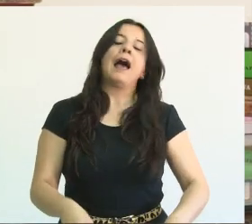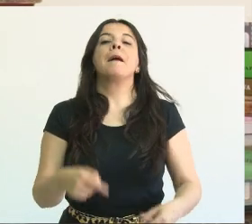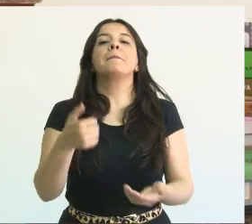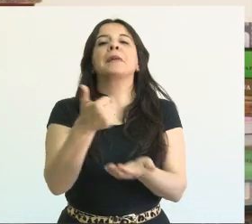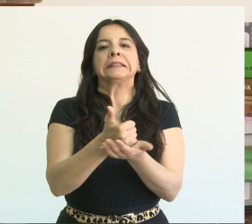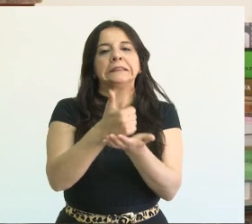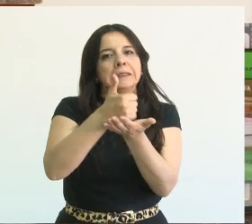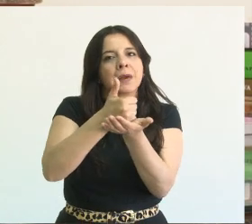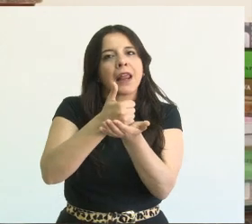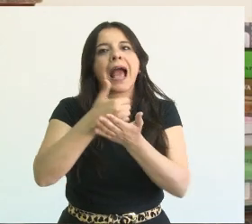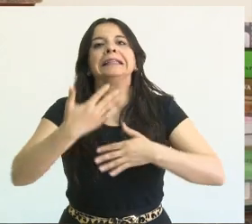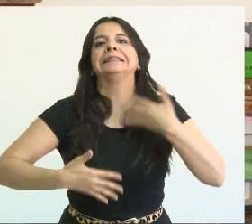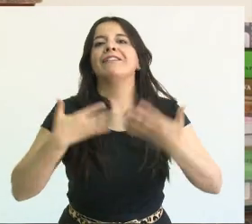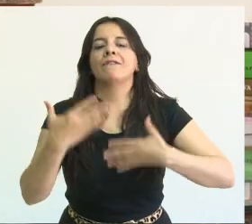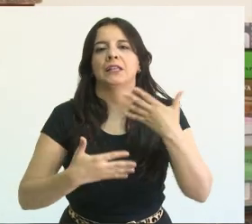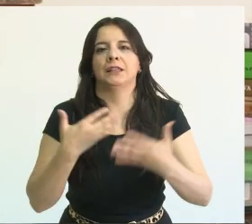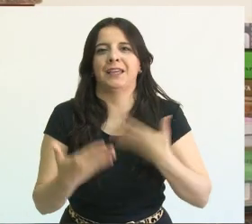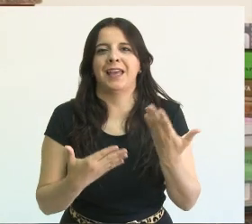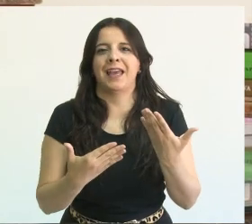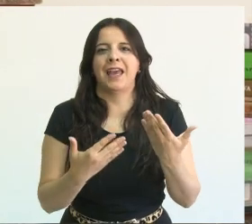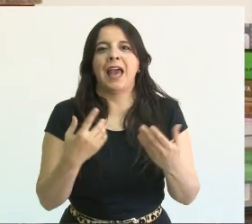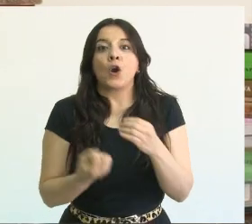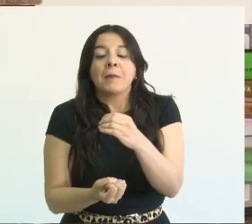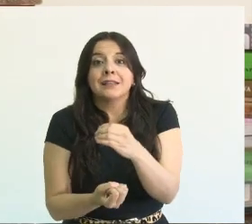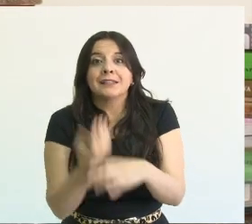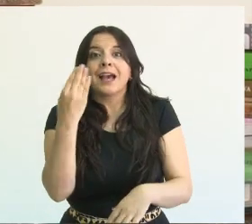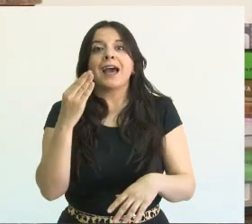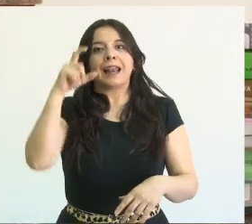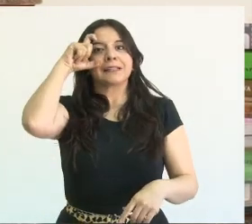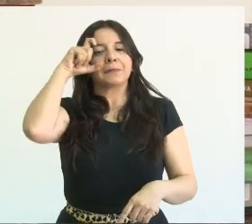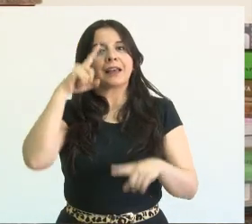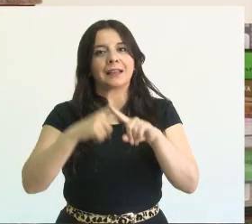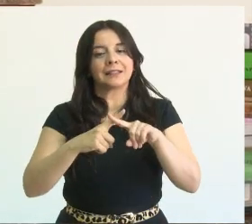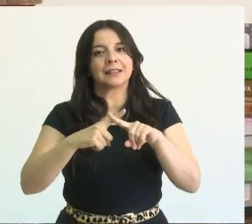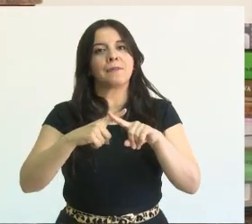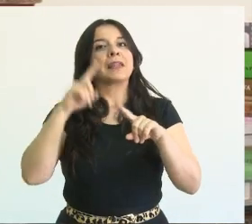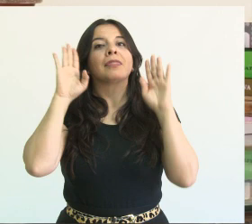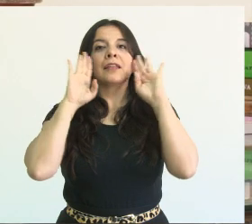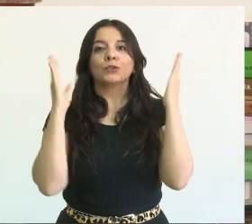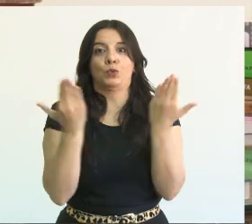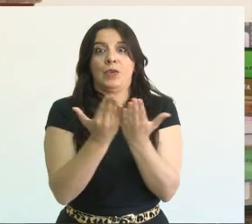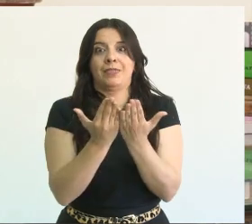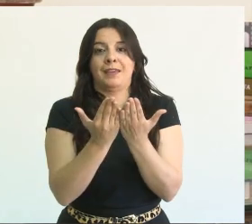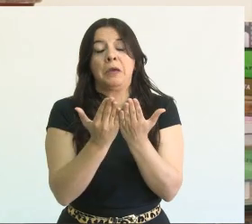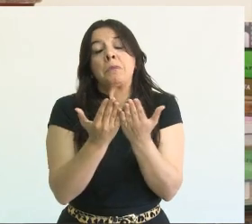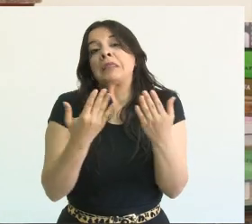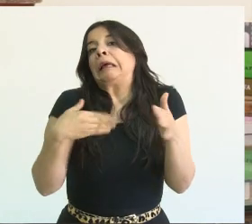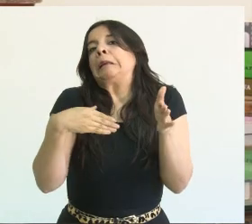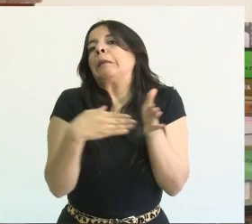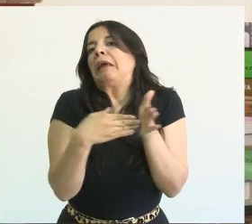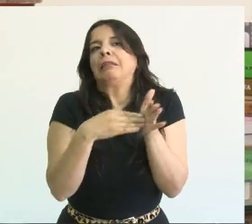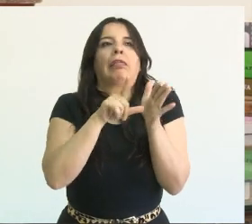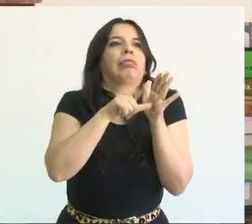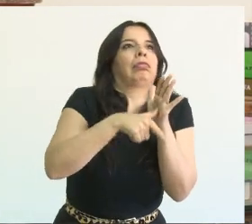a tener una participación activa en esos espacios, a iniciar una experiencia estudiantil que seguramente podrá